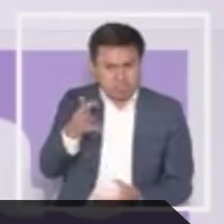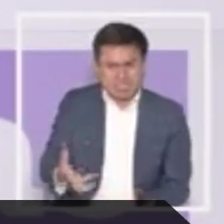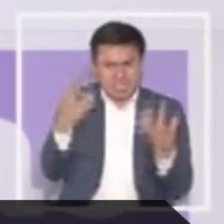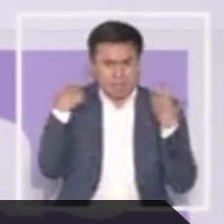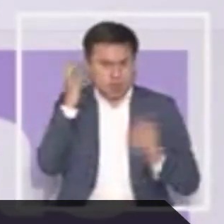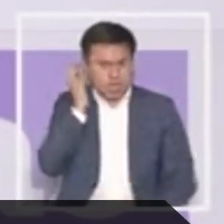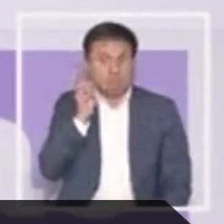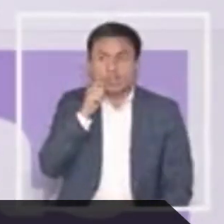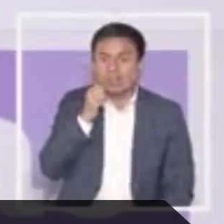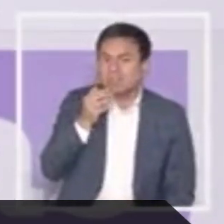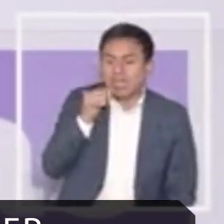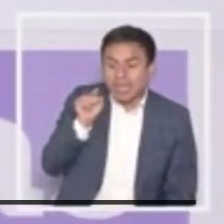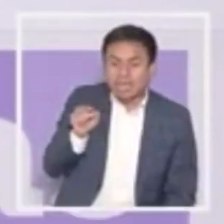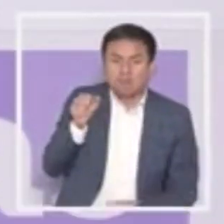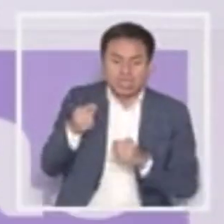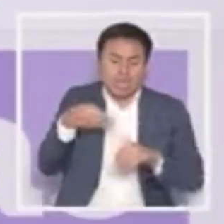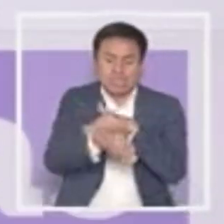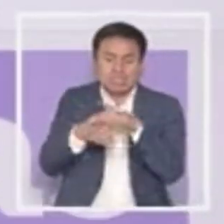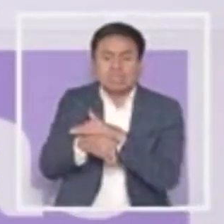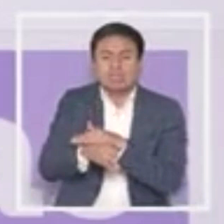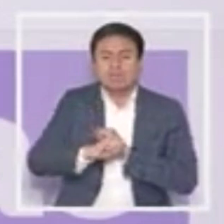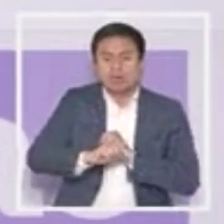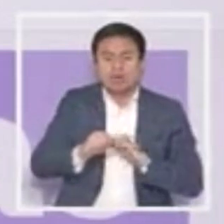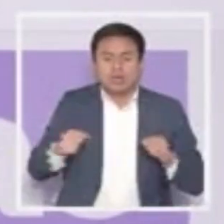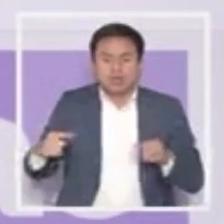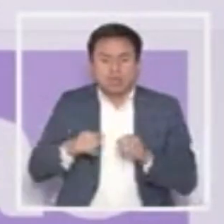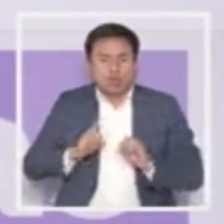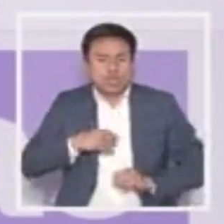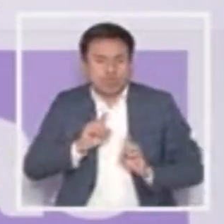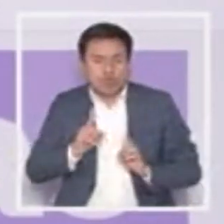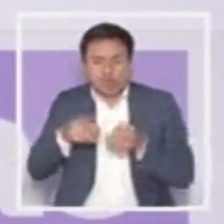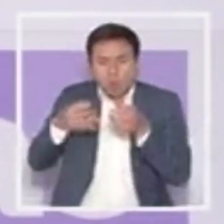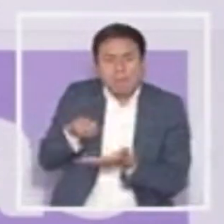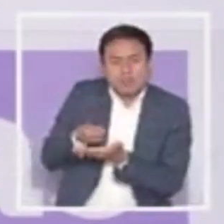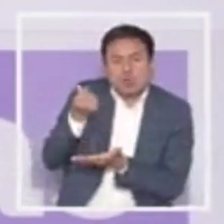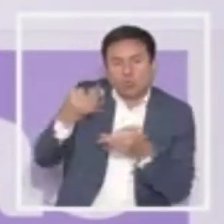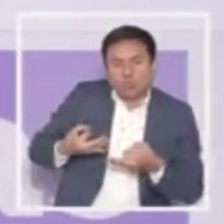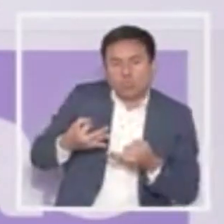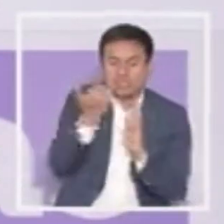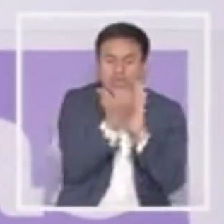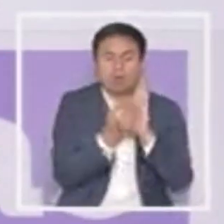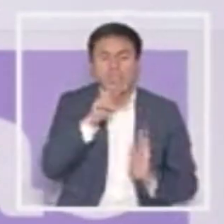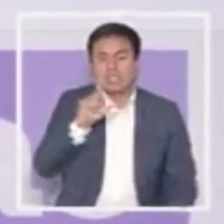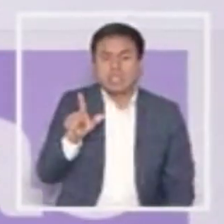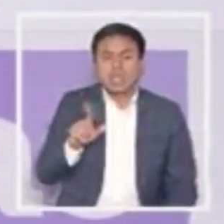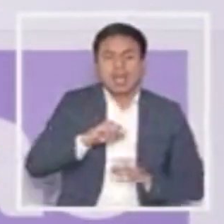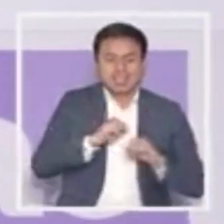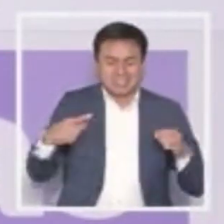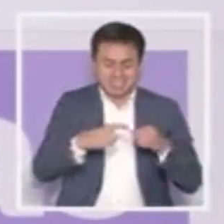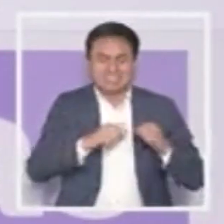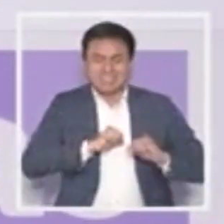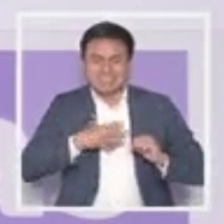dignidad. En resumen, las medidas son: sala cuna para Chile, anticonceptivos a bajo costo, 1000 cirugías más de incontinencia urinaria